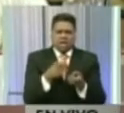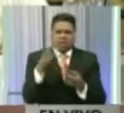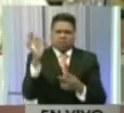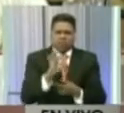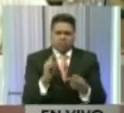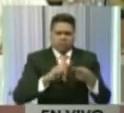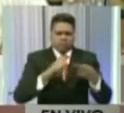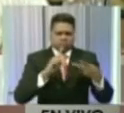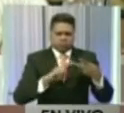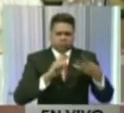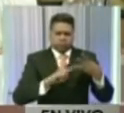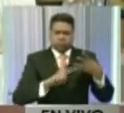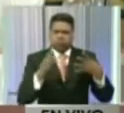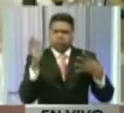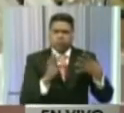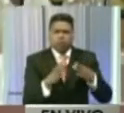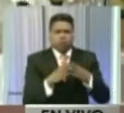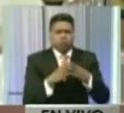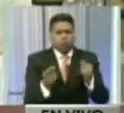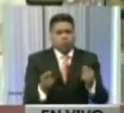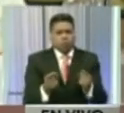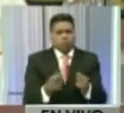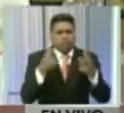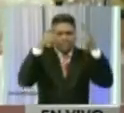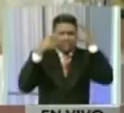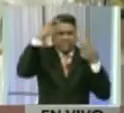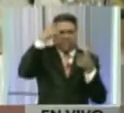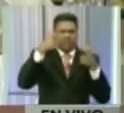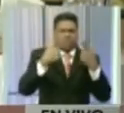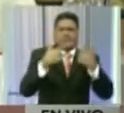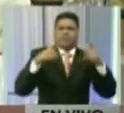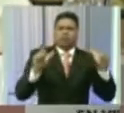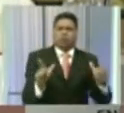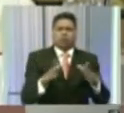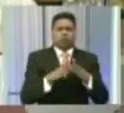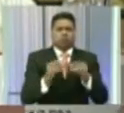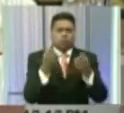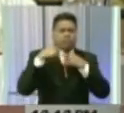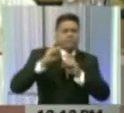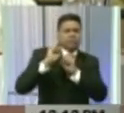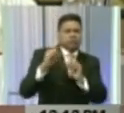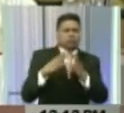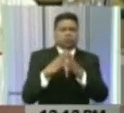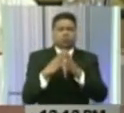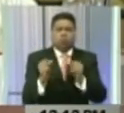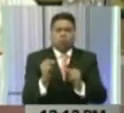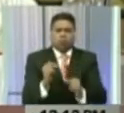Central. Chávez liberó todo eso. Chávez enfrentó todo eso.